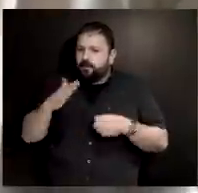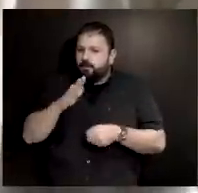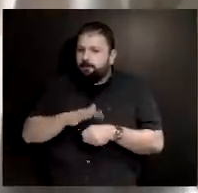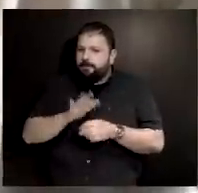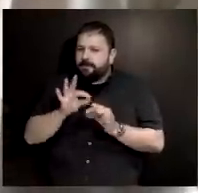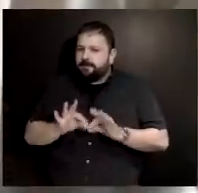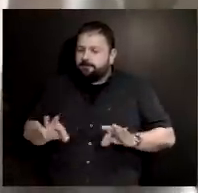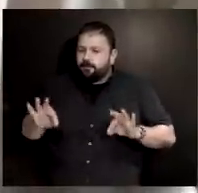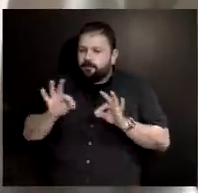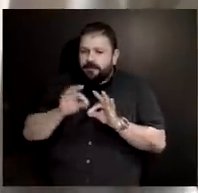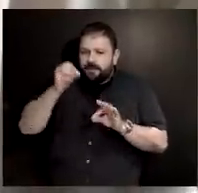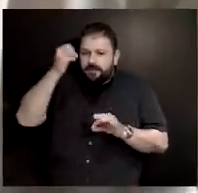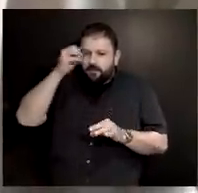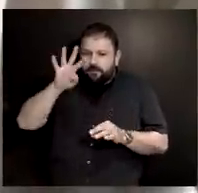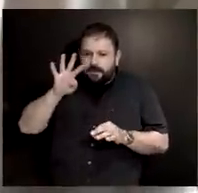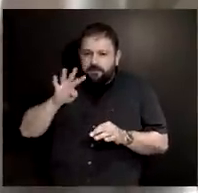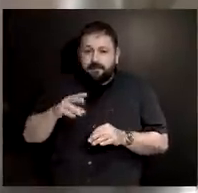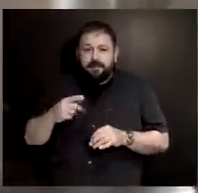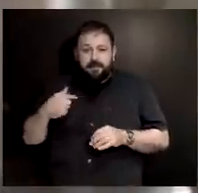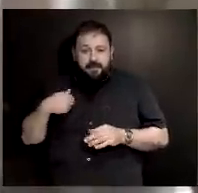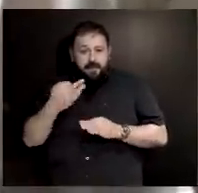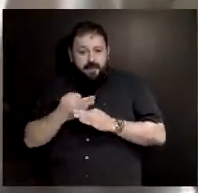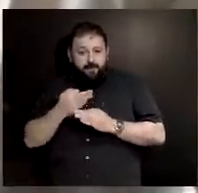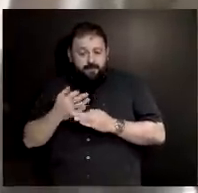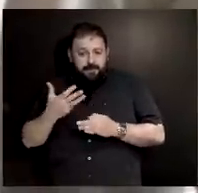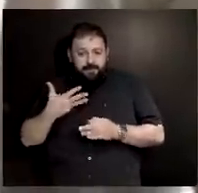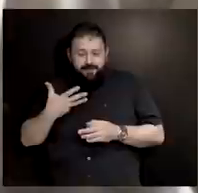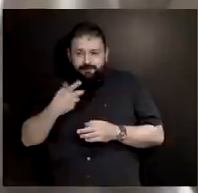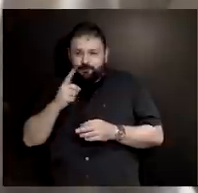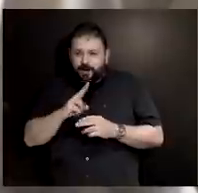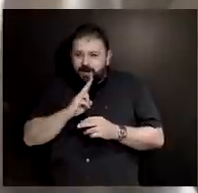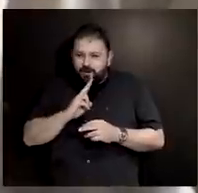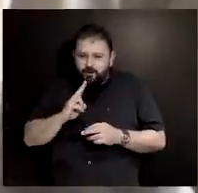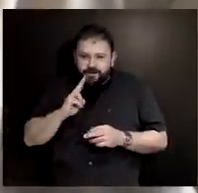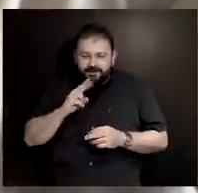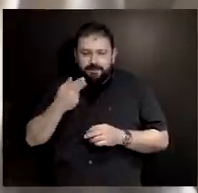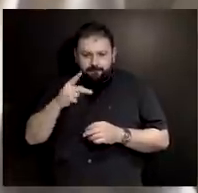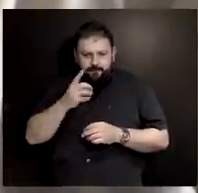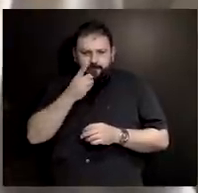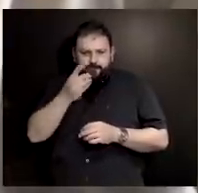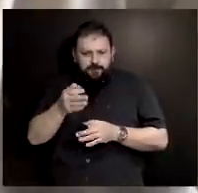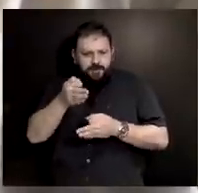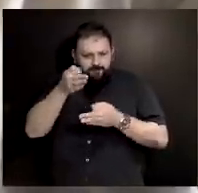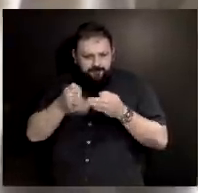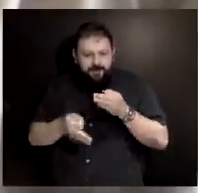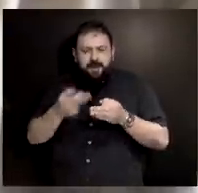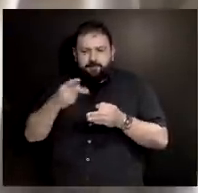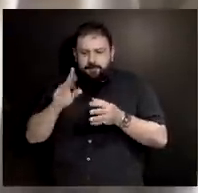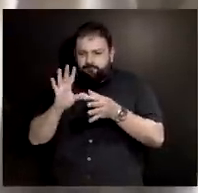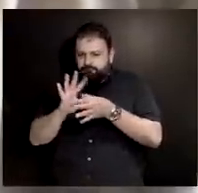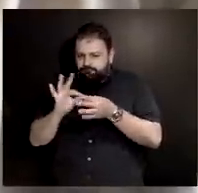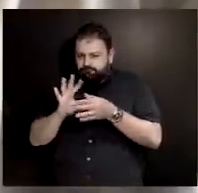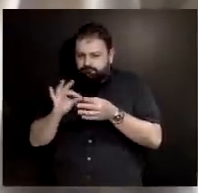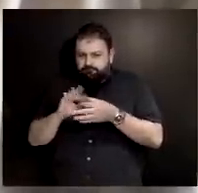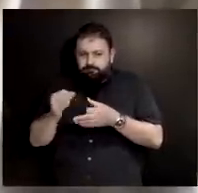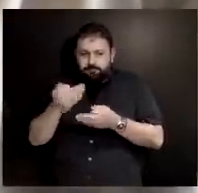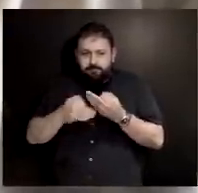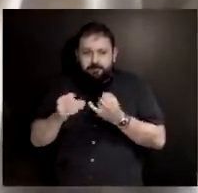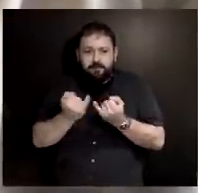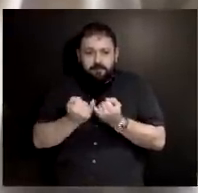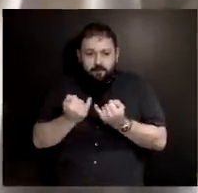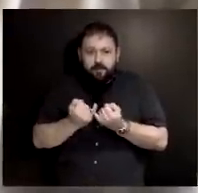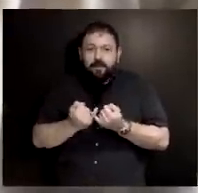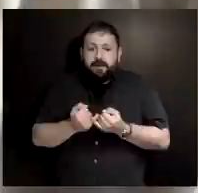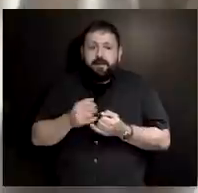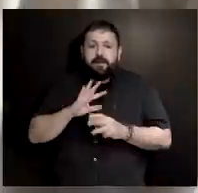les tenemos una noticia que, si les parece, se las decimos ahorita al final. Sí. Vamos a seguir explicando lo demás. Ojo, pero dice, los que llevamos camión, pues